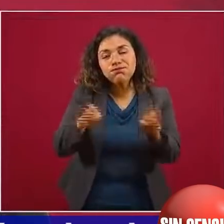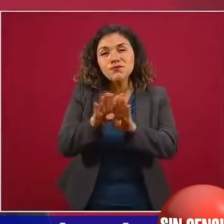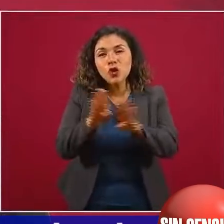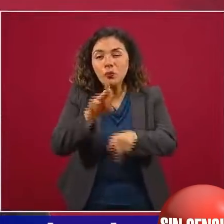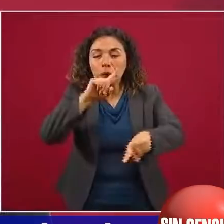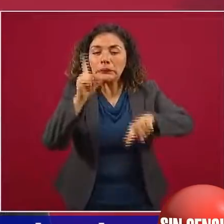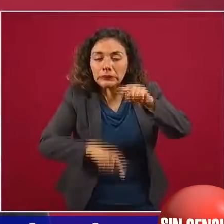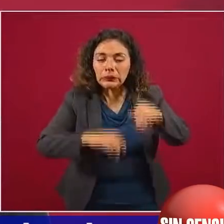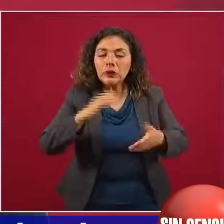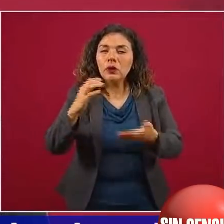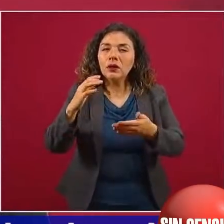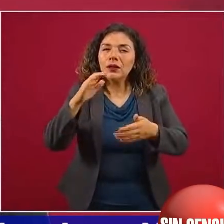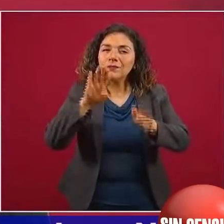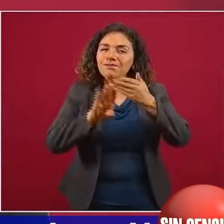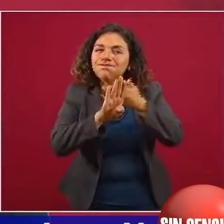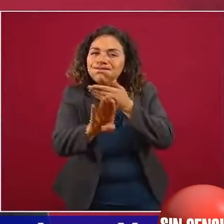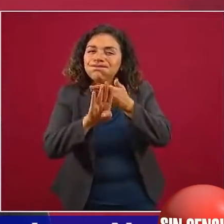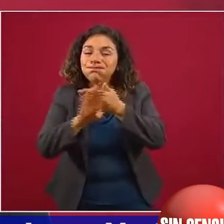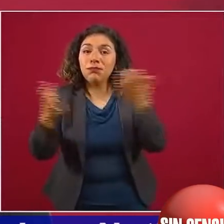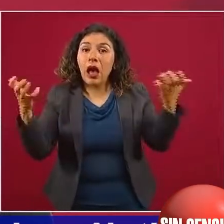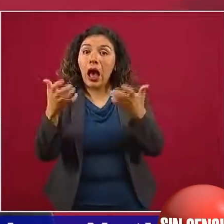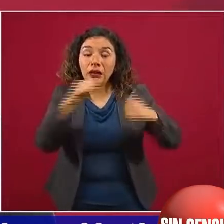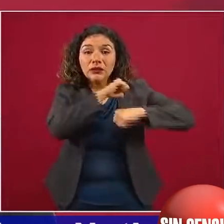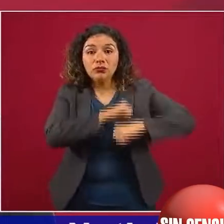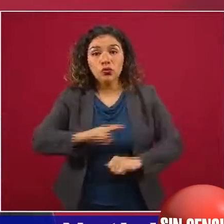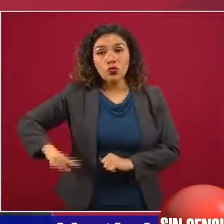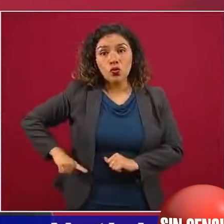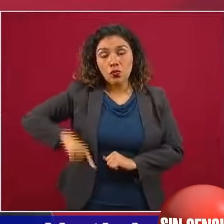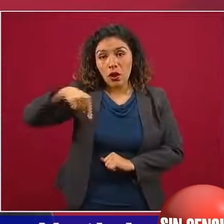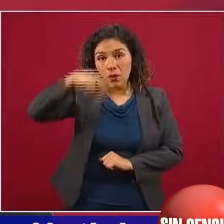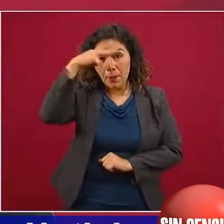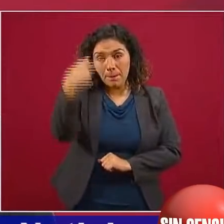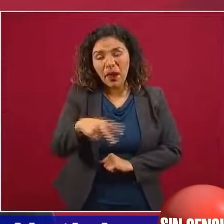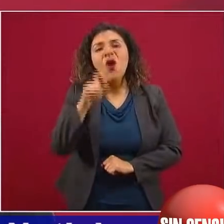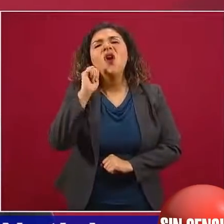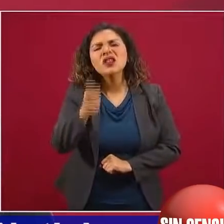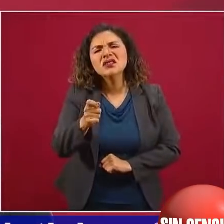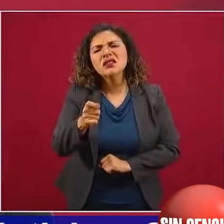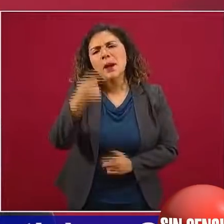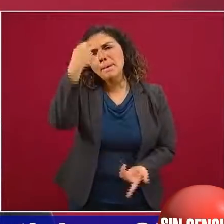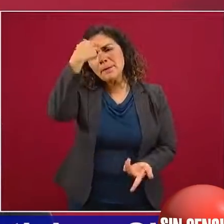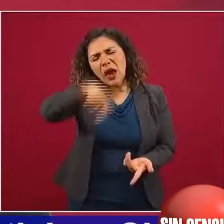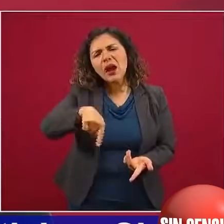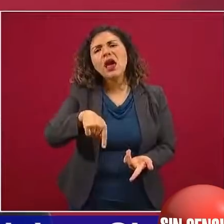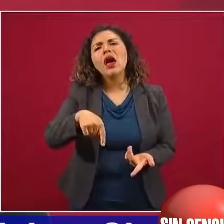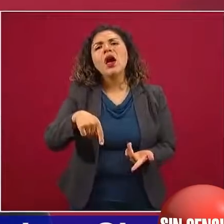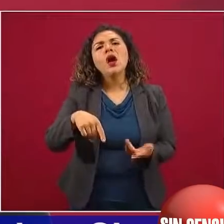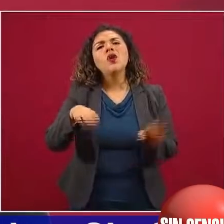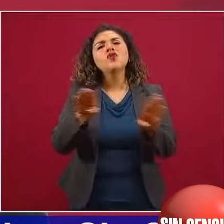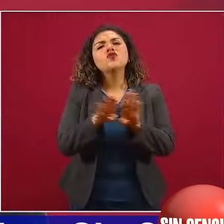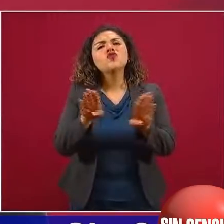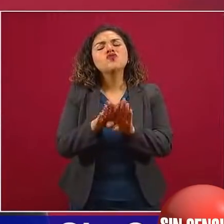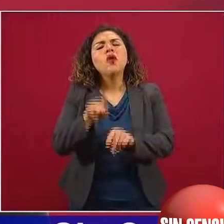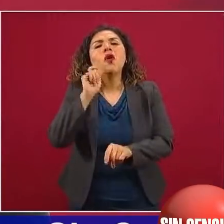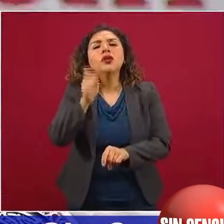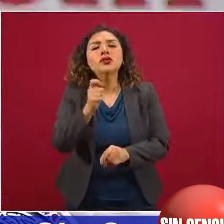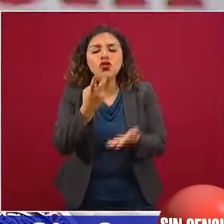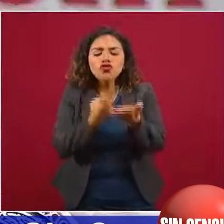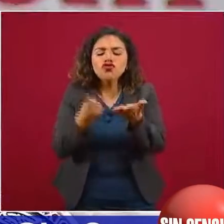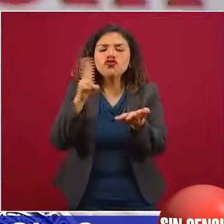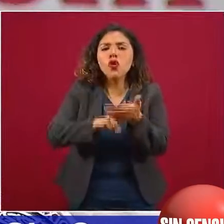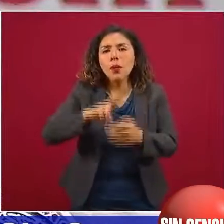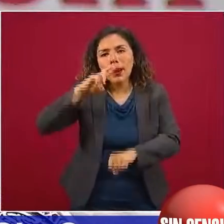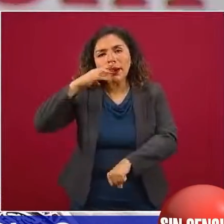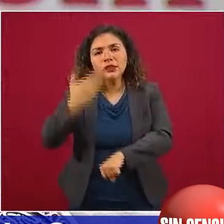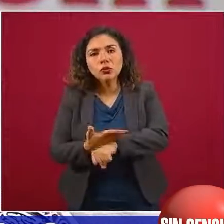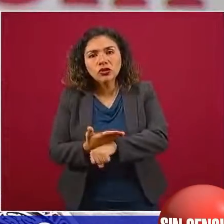mitigación que diseñó el gobierno mexicano están orientados a la corresponsabilidad,